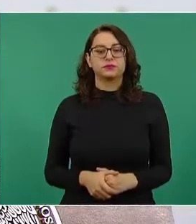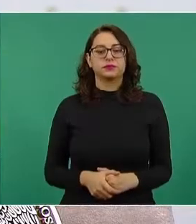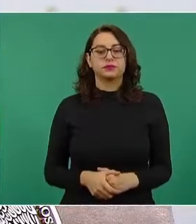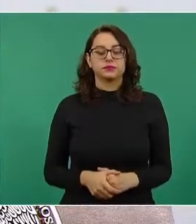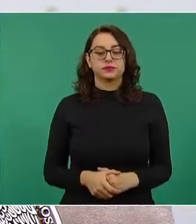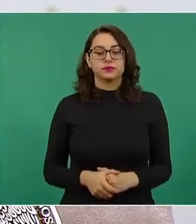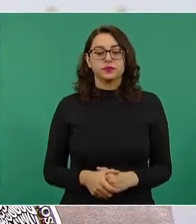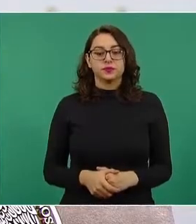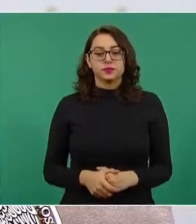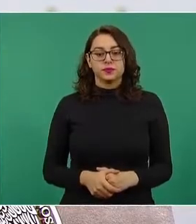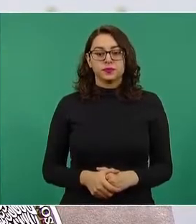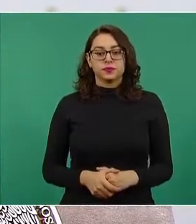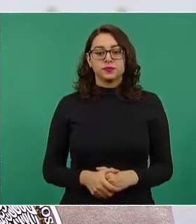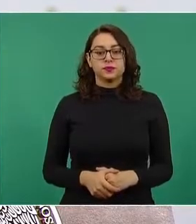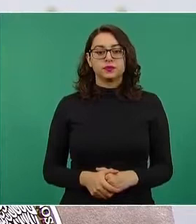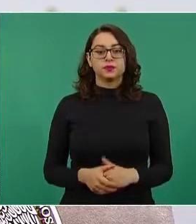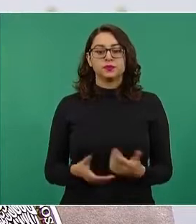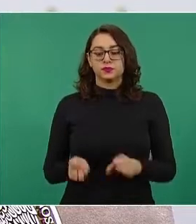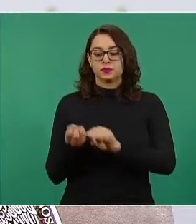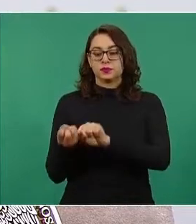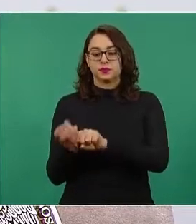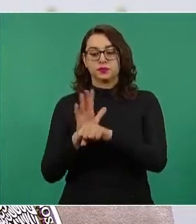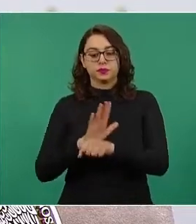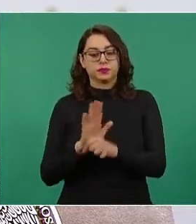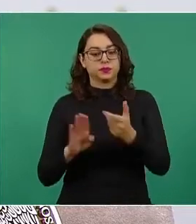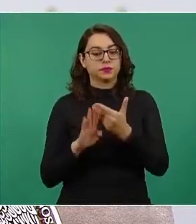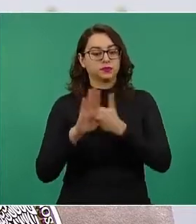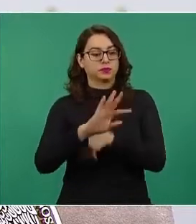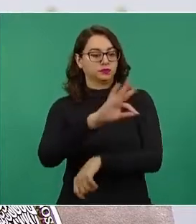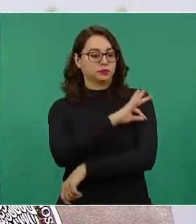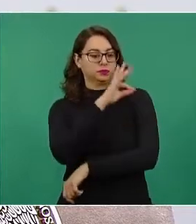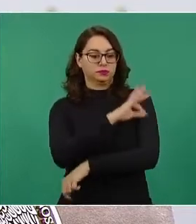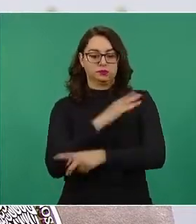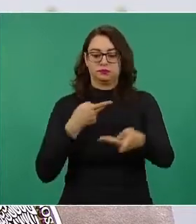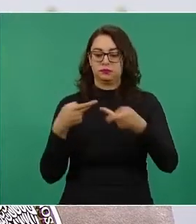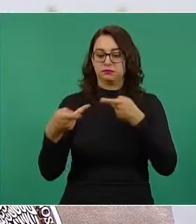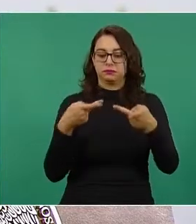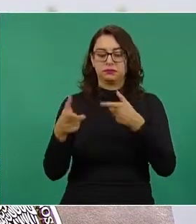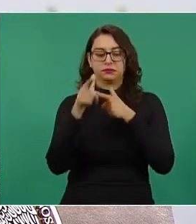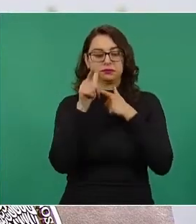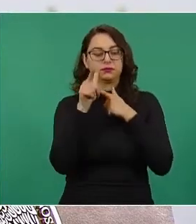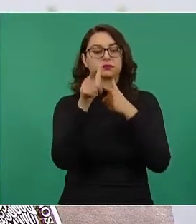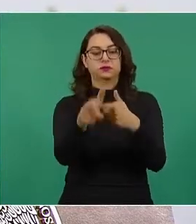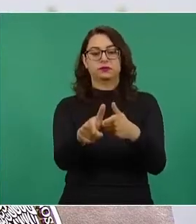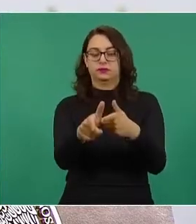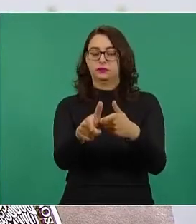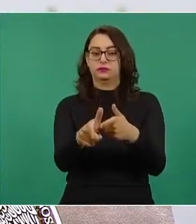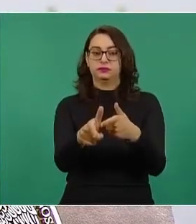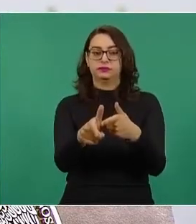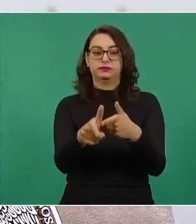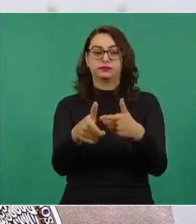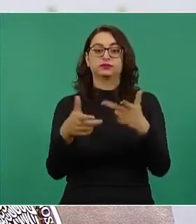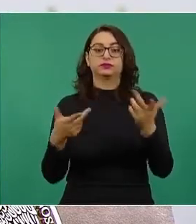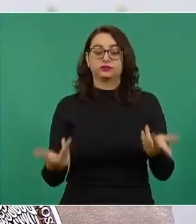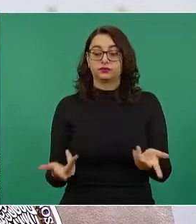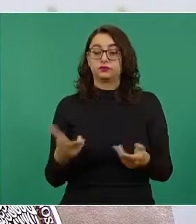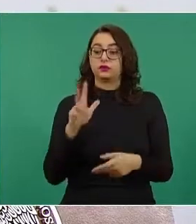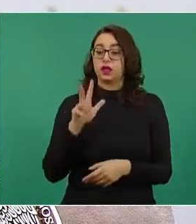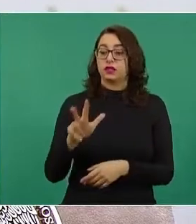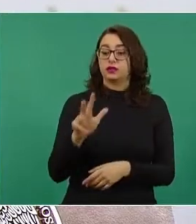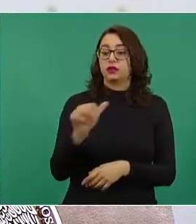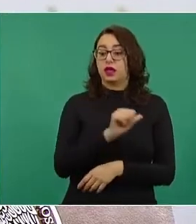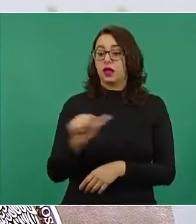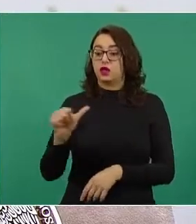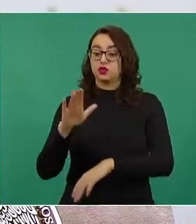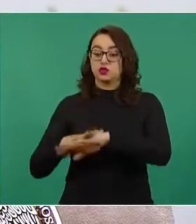La estrategia de vacunación contra COVID-19 continúa. En este momento tenemos que terminar de cubrir las segundas